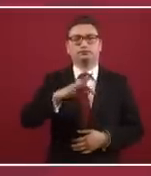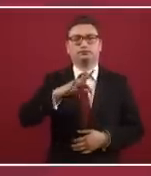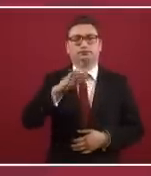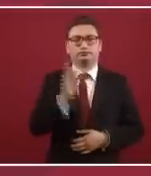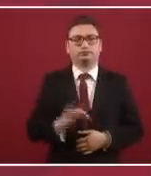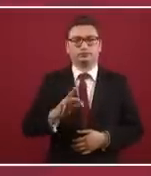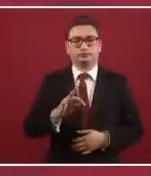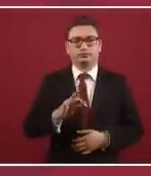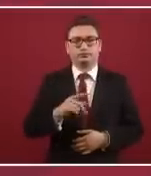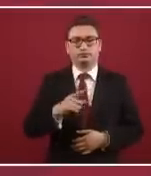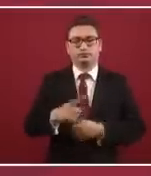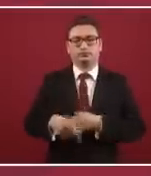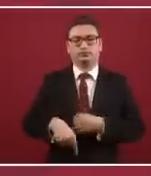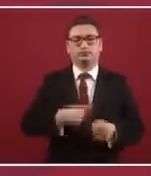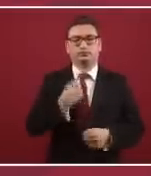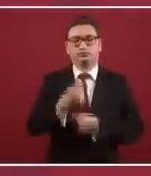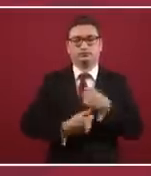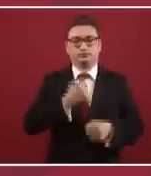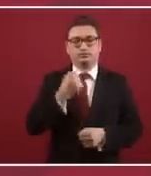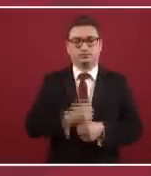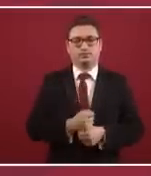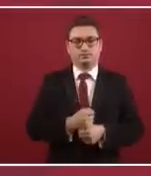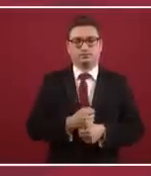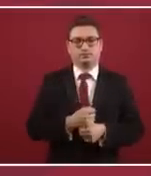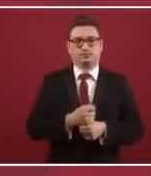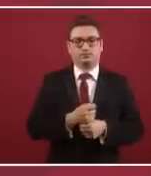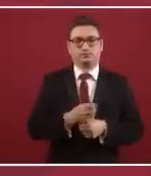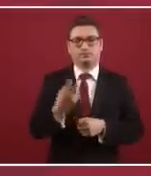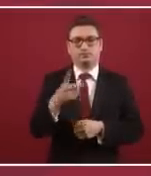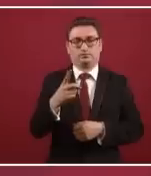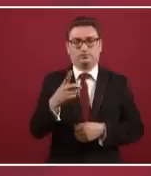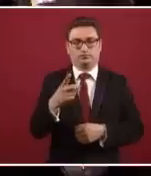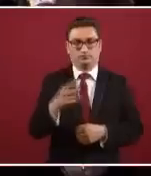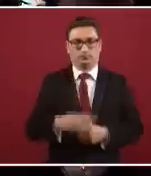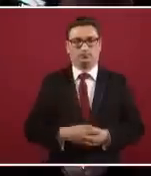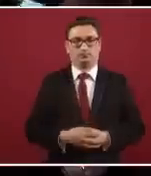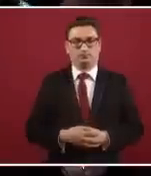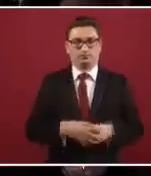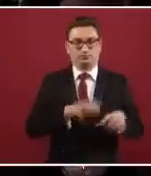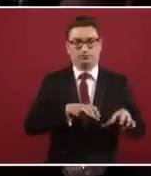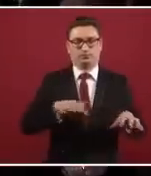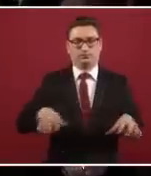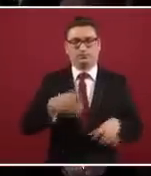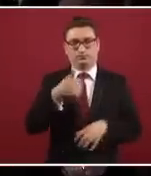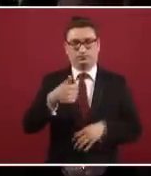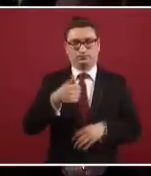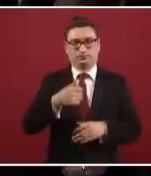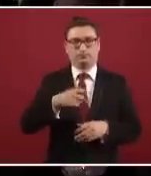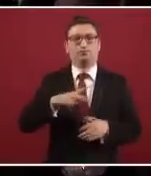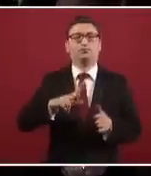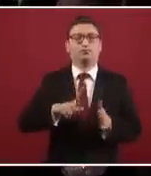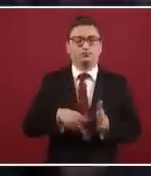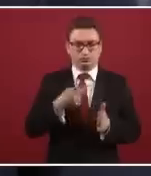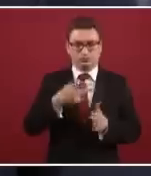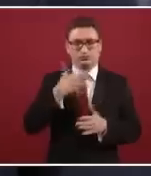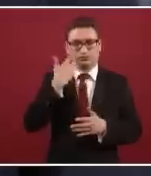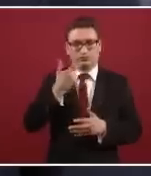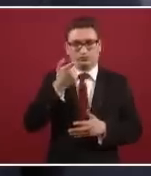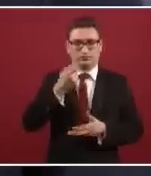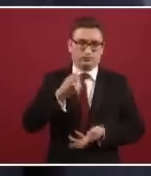75% para el año próximo, para finales del año próximo, las seis, porque vamos a repetir la